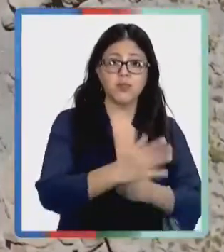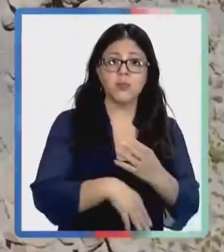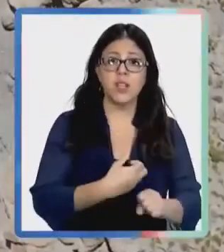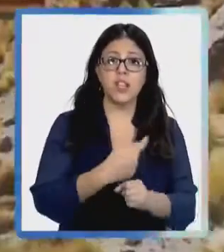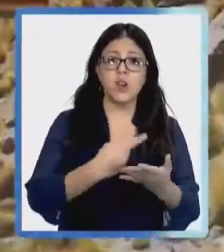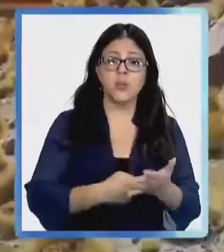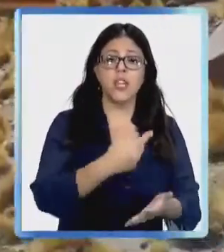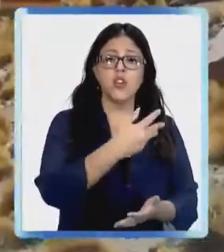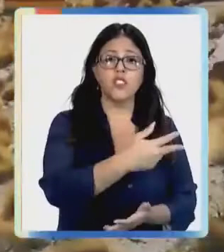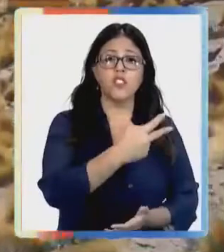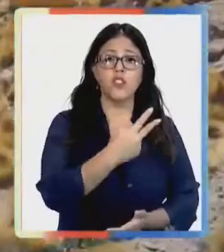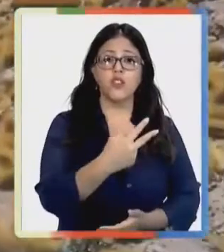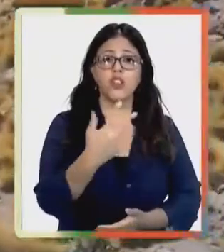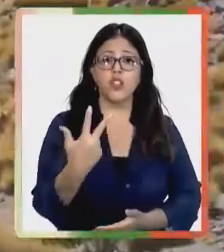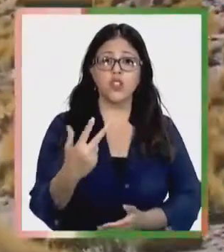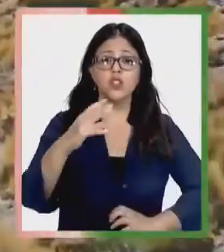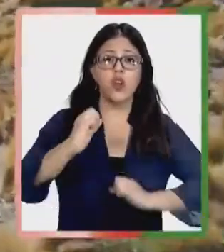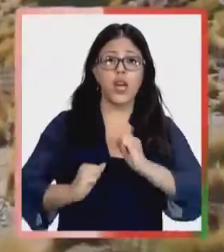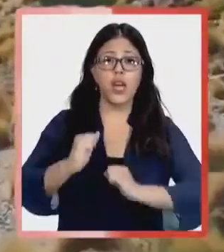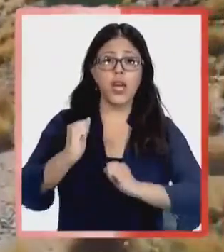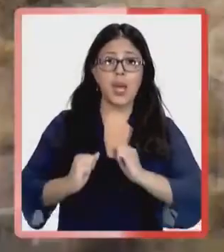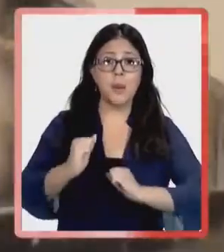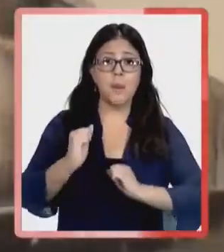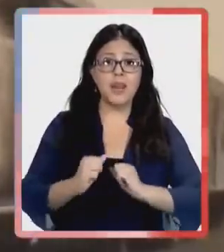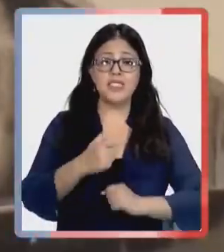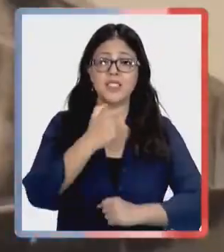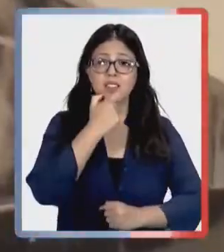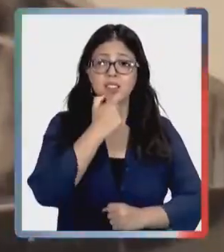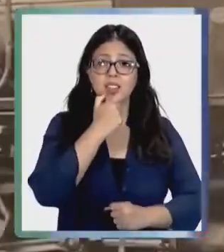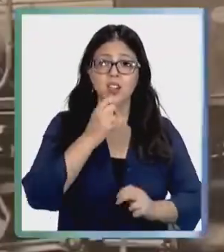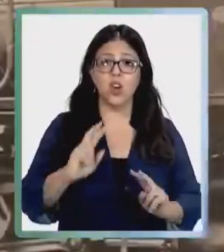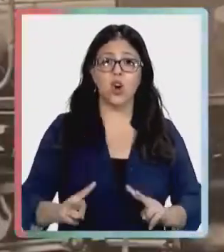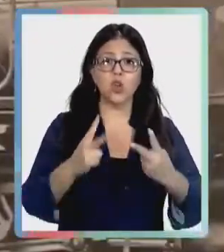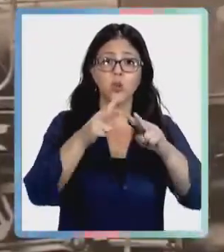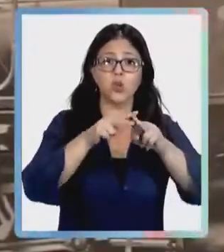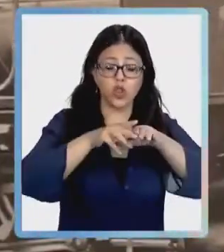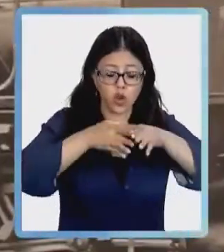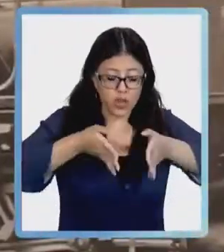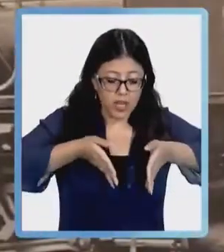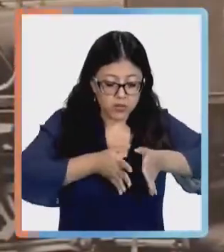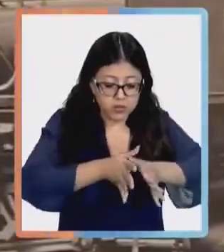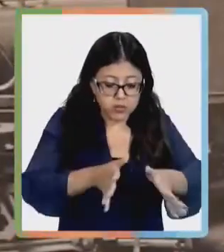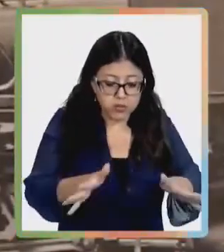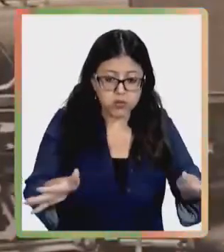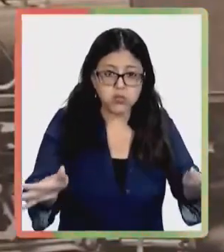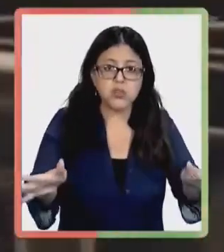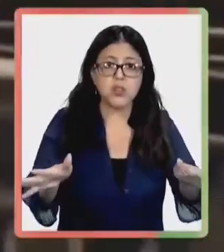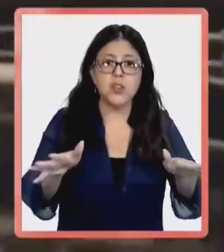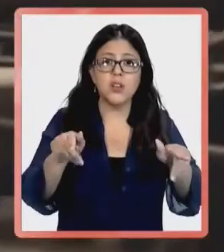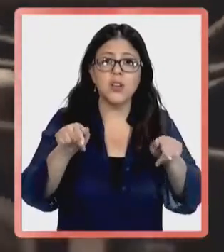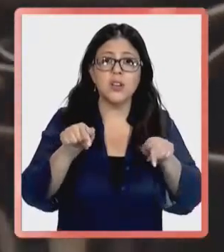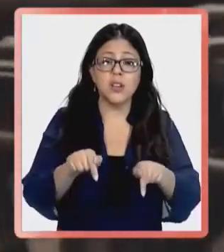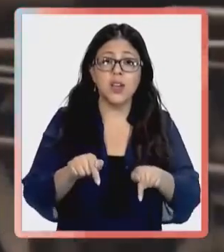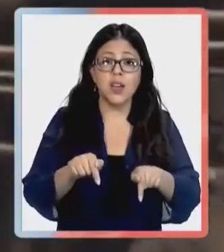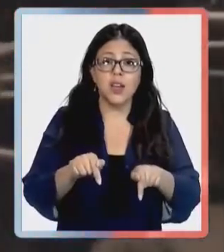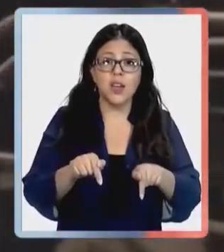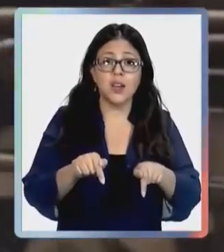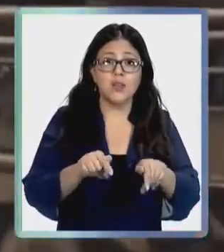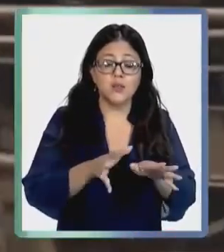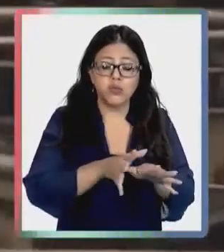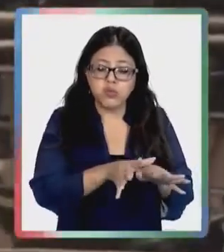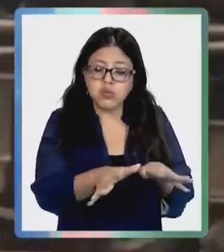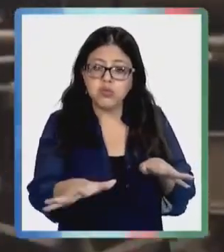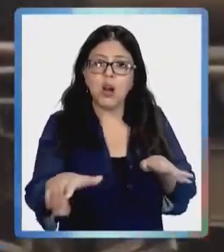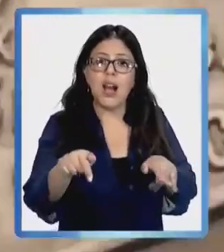año 1928 una empresa de capitales británicos construyó canales que desviaban el curso del agua de manera